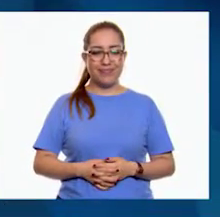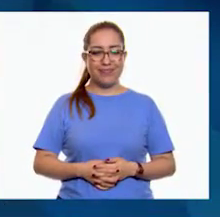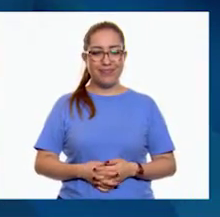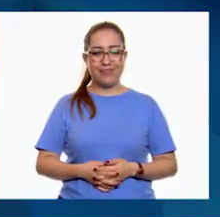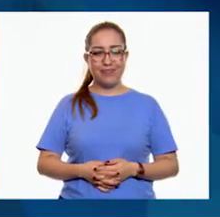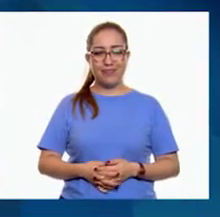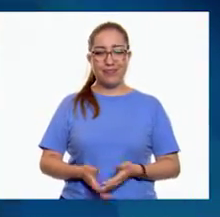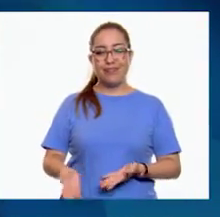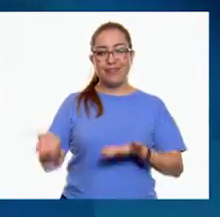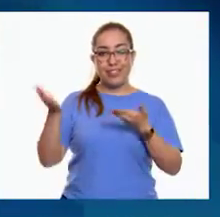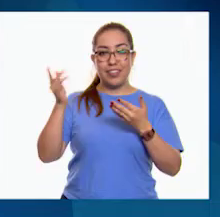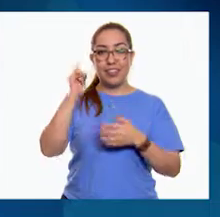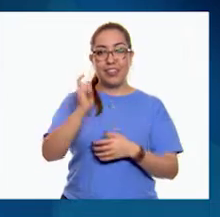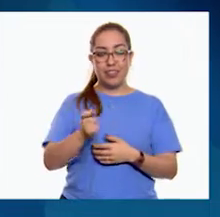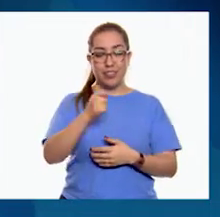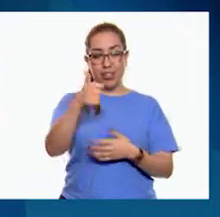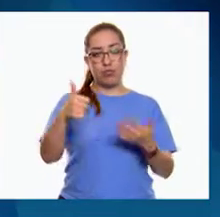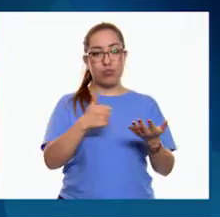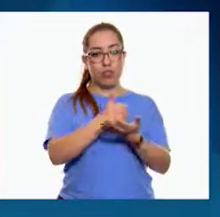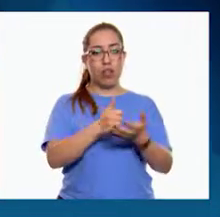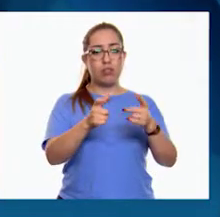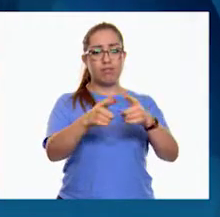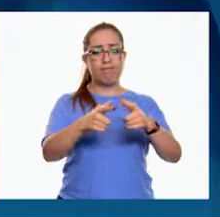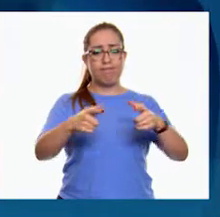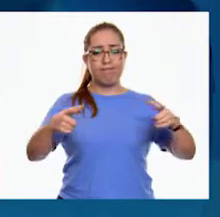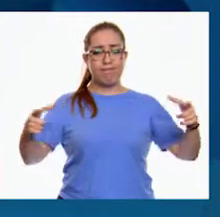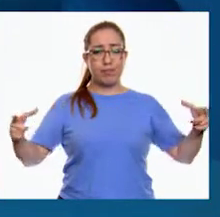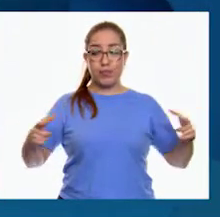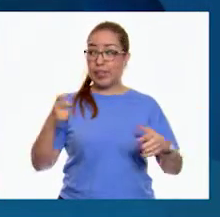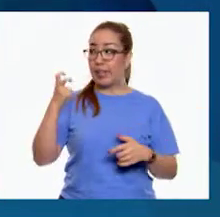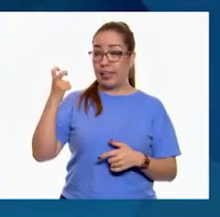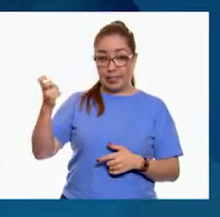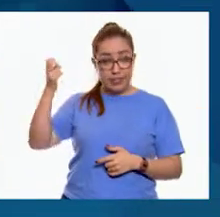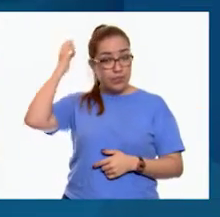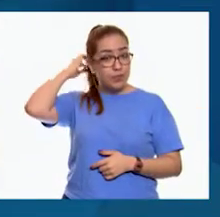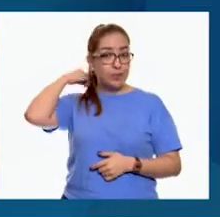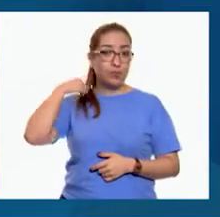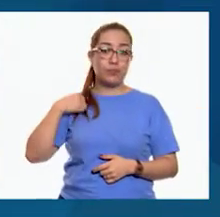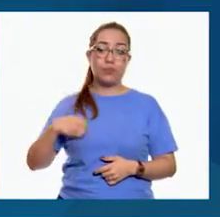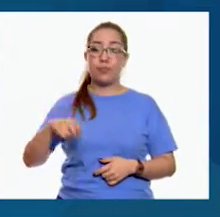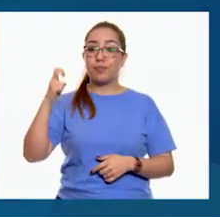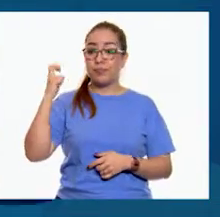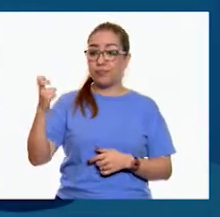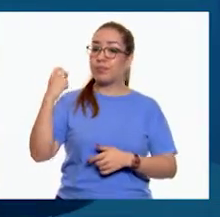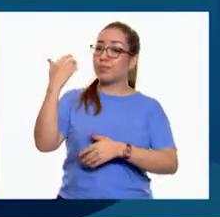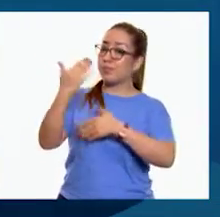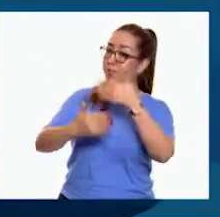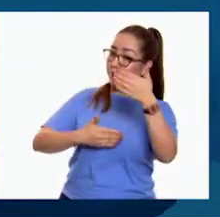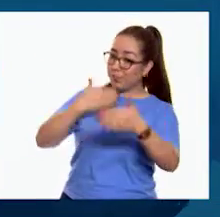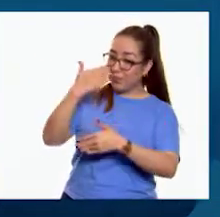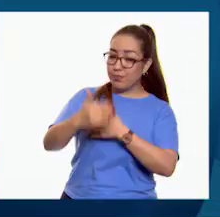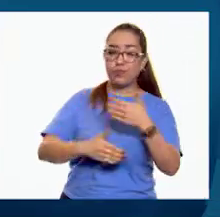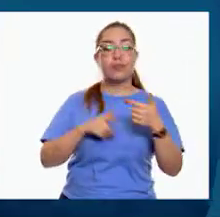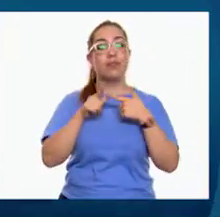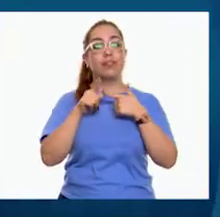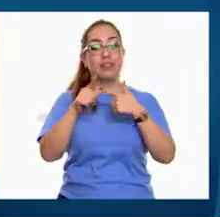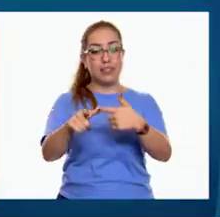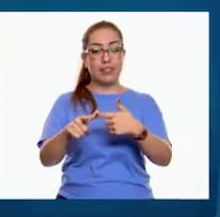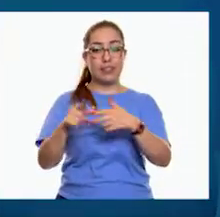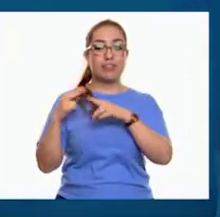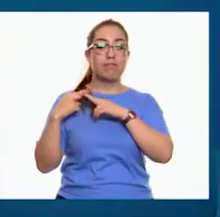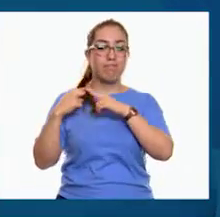Esto es la expansión urbana. Este proceso le ha dado forma a nuestro país tal como lo conocemos hoy. Ha sido algo